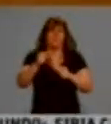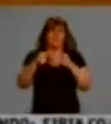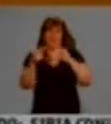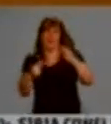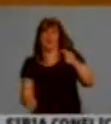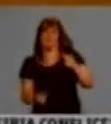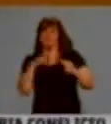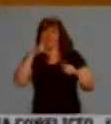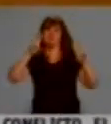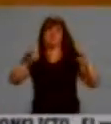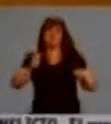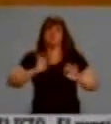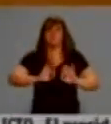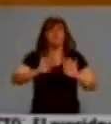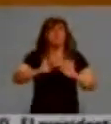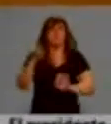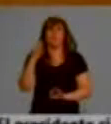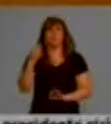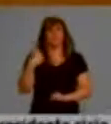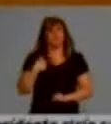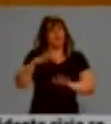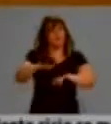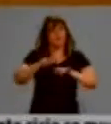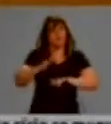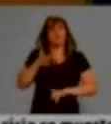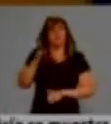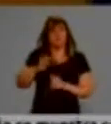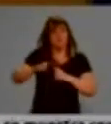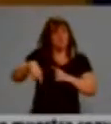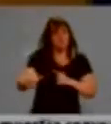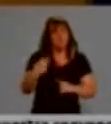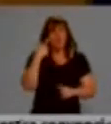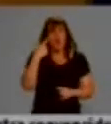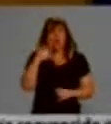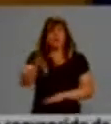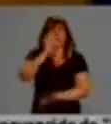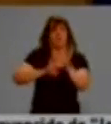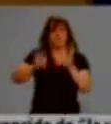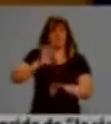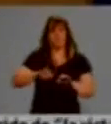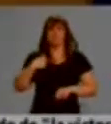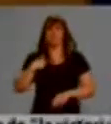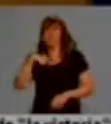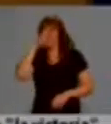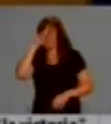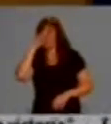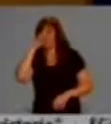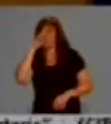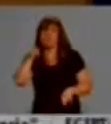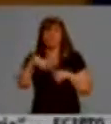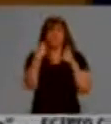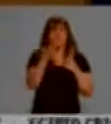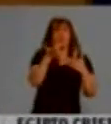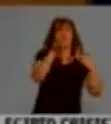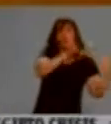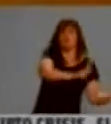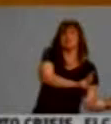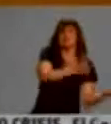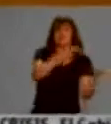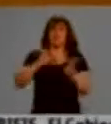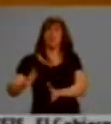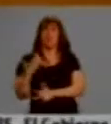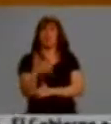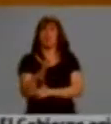Hay que extraer lecciones y tomar medidas. A mí me preocupa cuando desde una bancada o de otra se producen